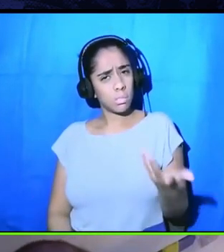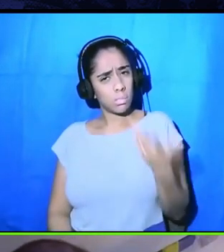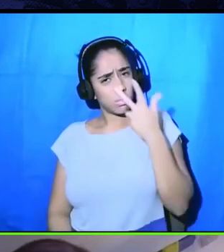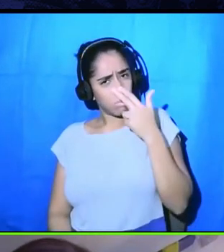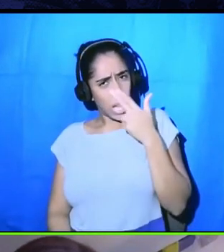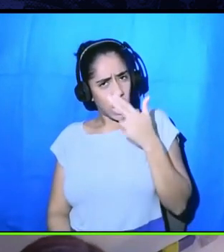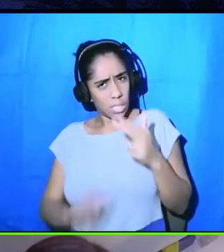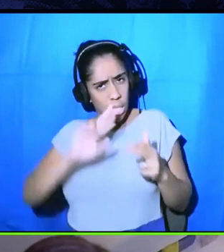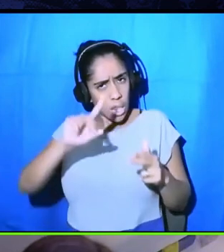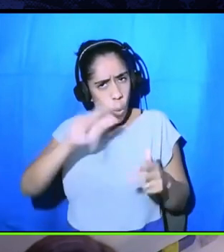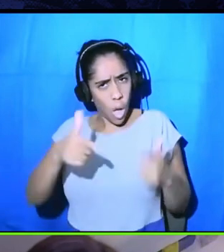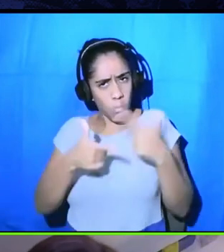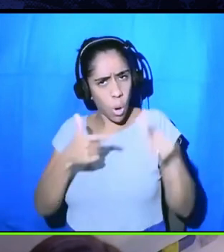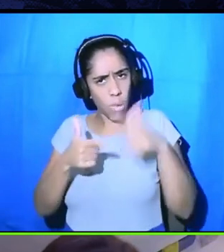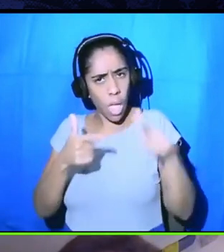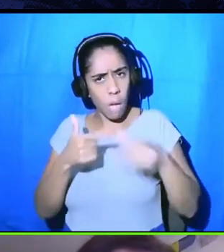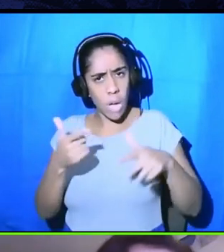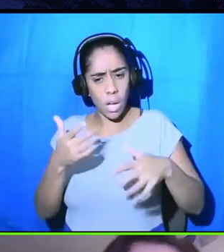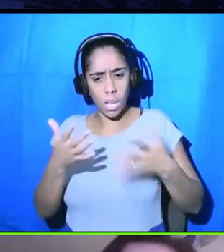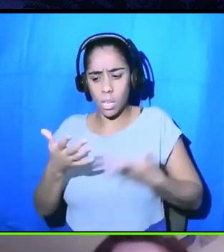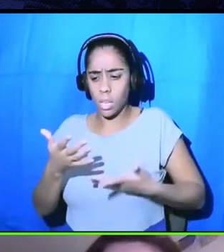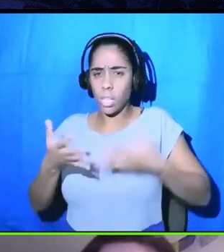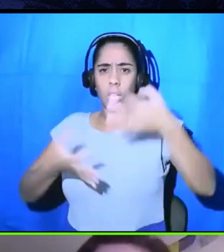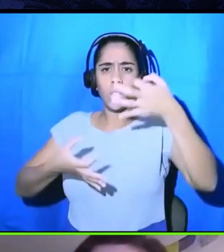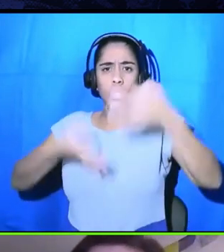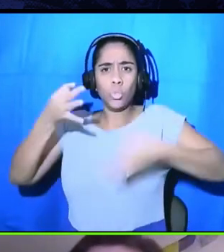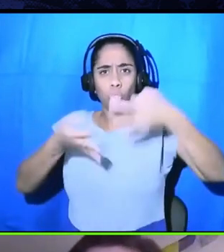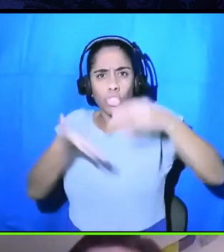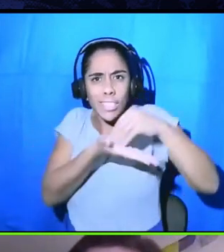veníamos hablando con Alondra ahora recién